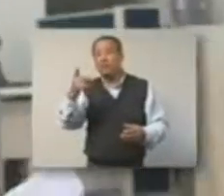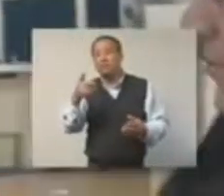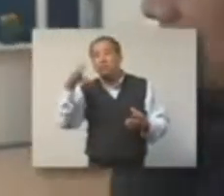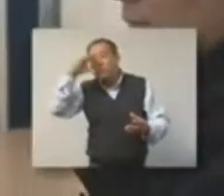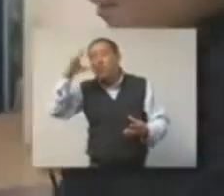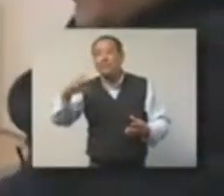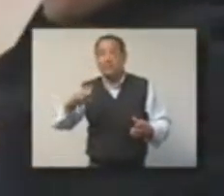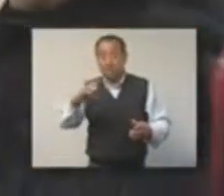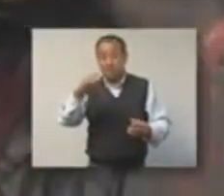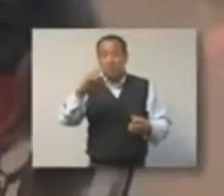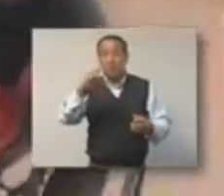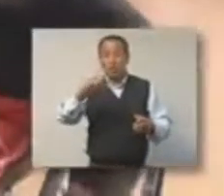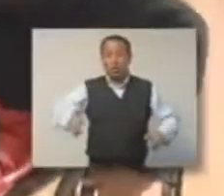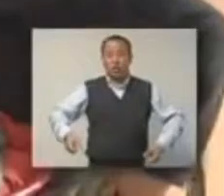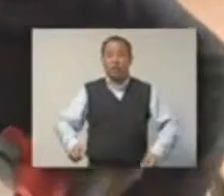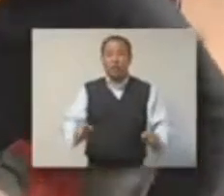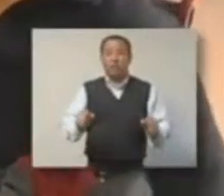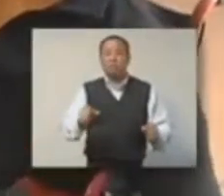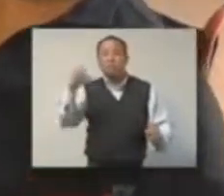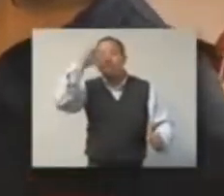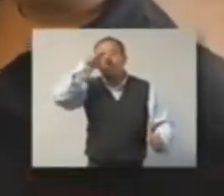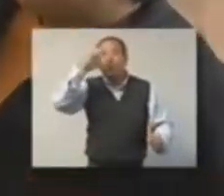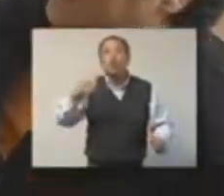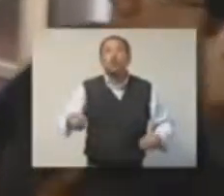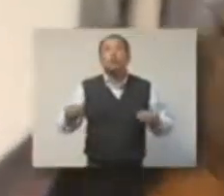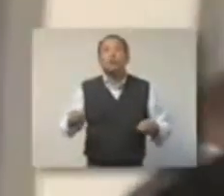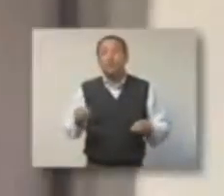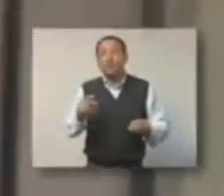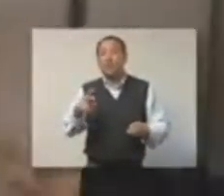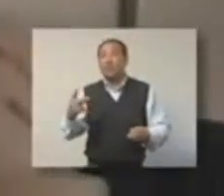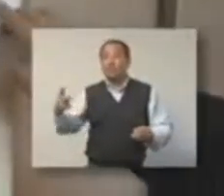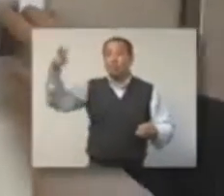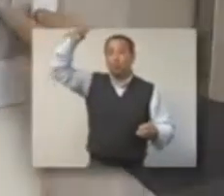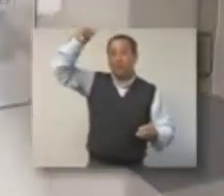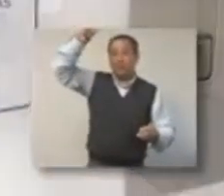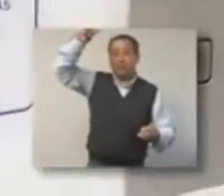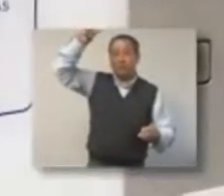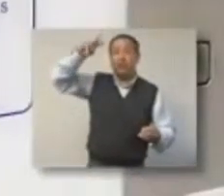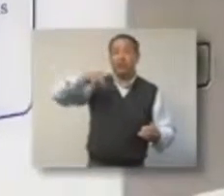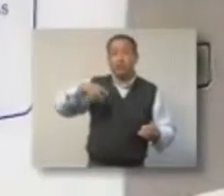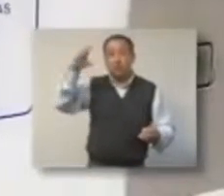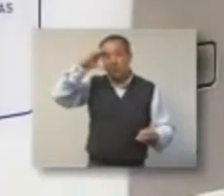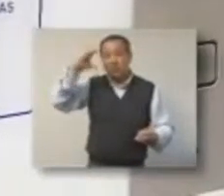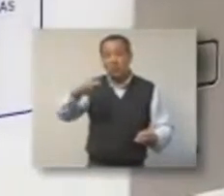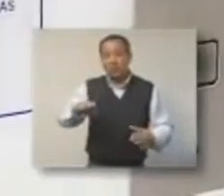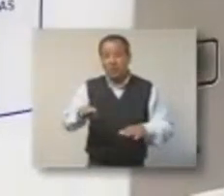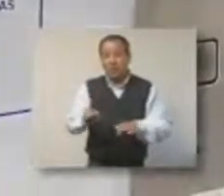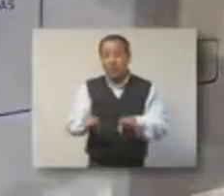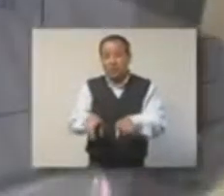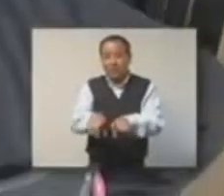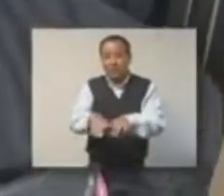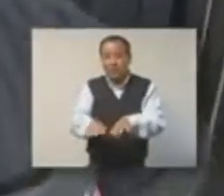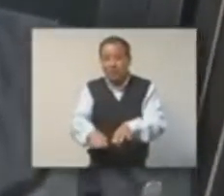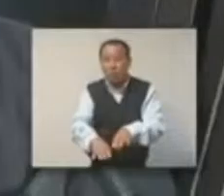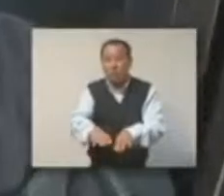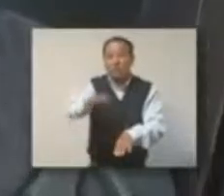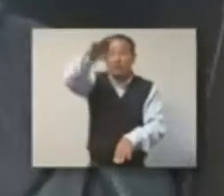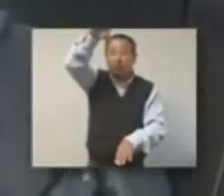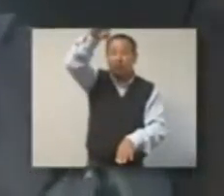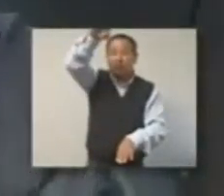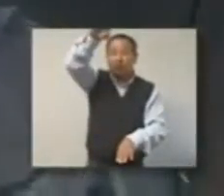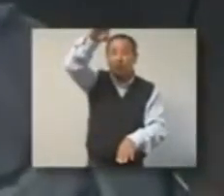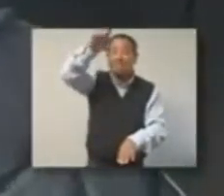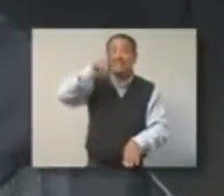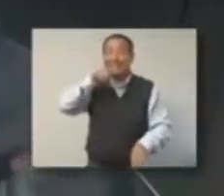César tiene que ir por su documentación al segundo piso. Por eso los locales deben contar con un ascensor.